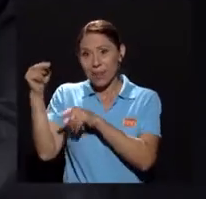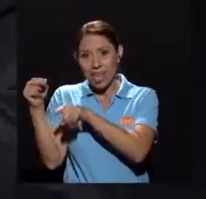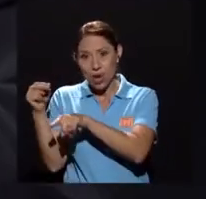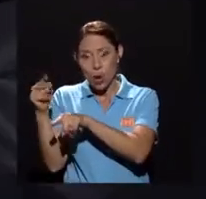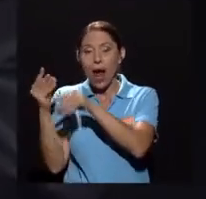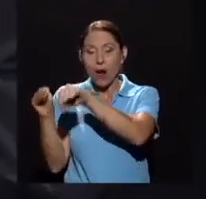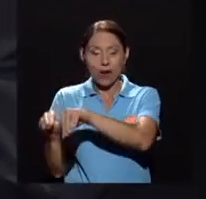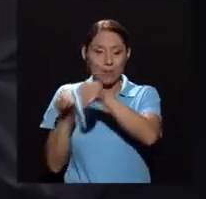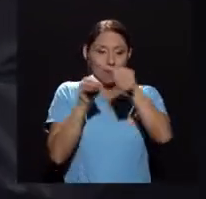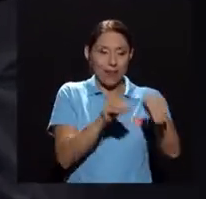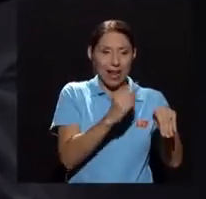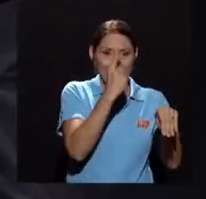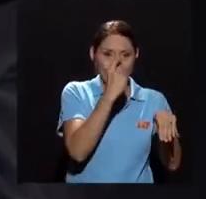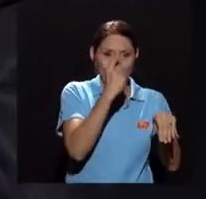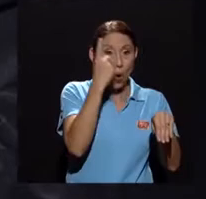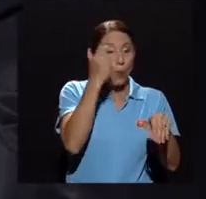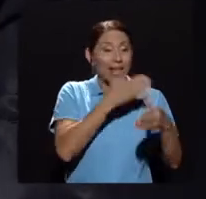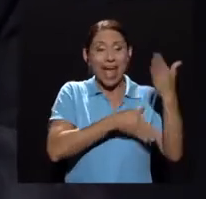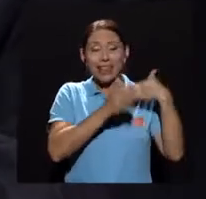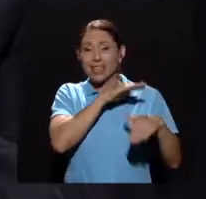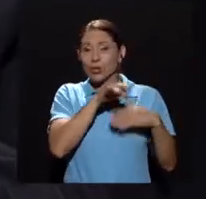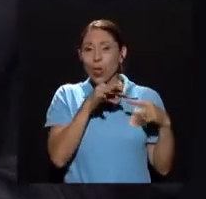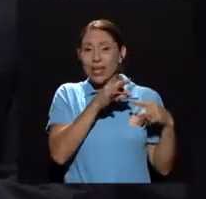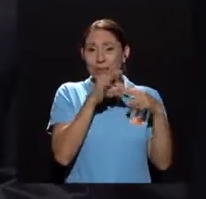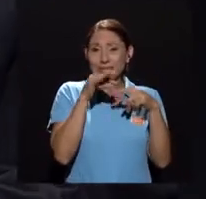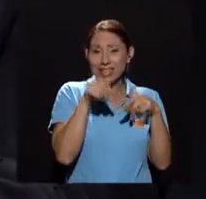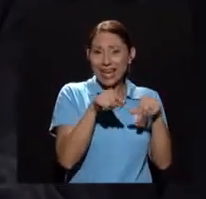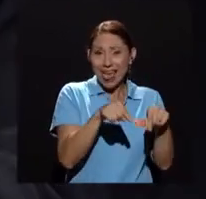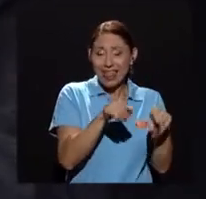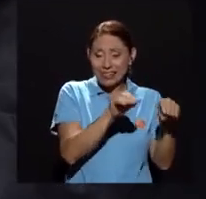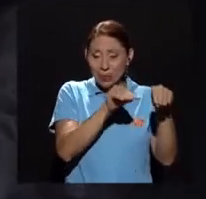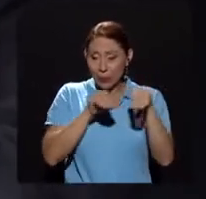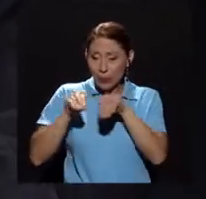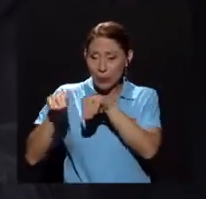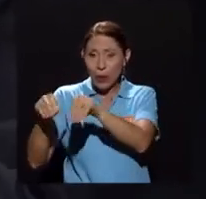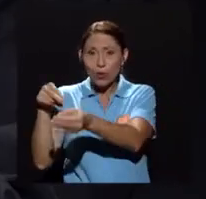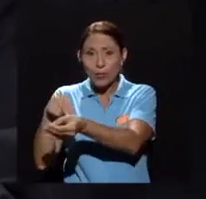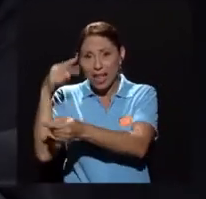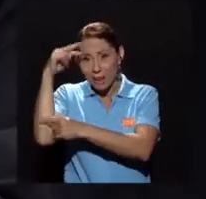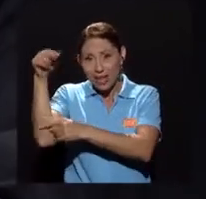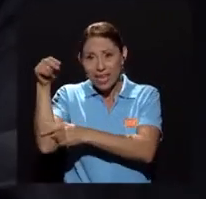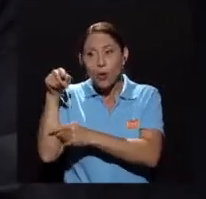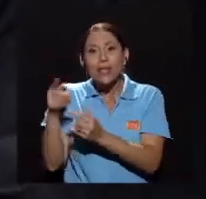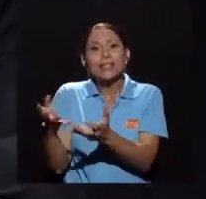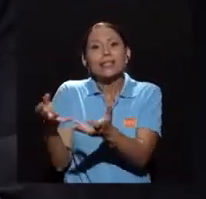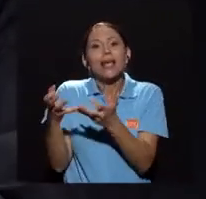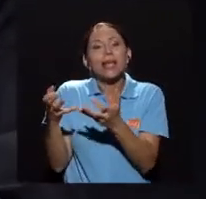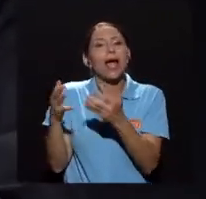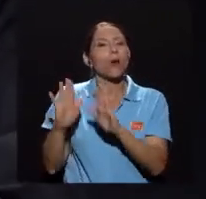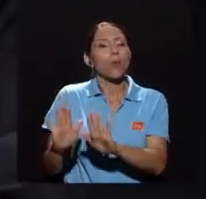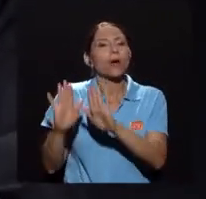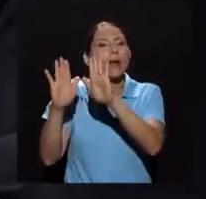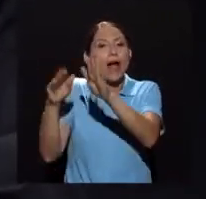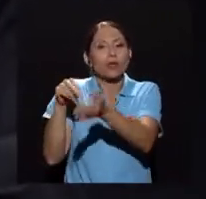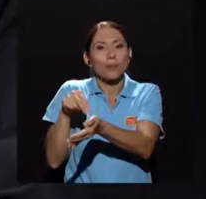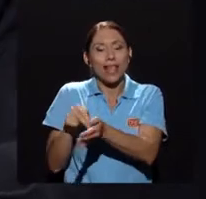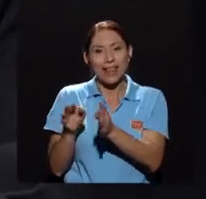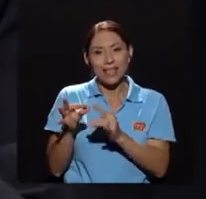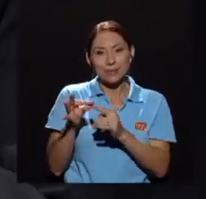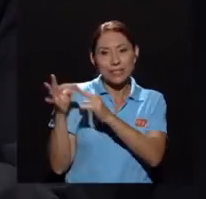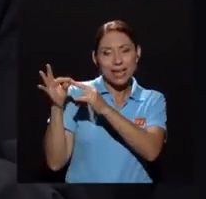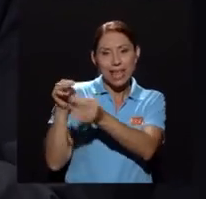se habían pasado al mexico la idea era hacer del hospital méxico un gran hospital de especialidad médica sin embargo